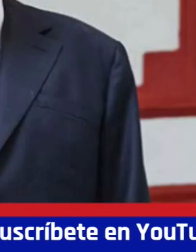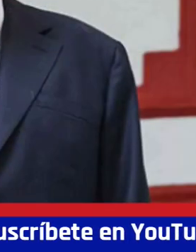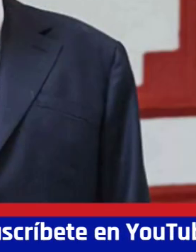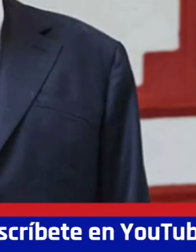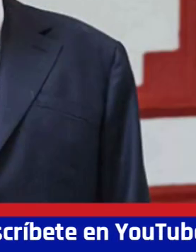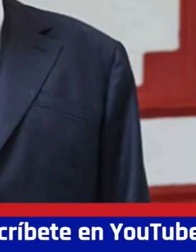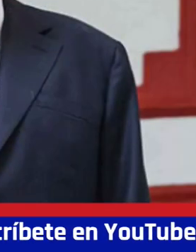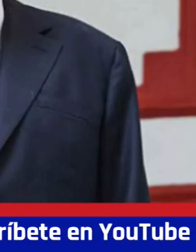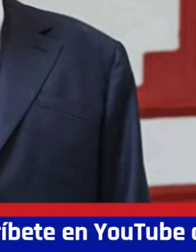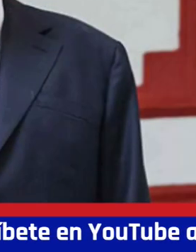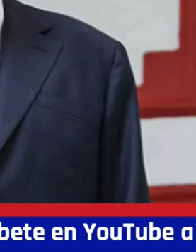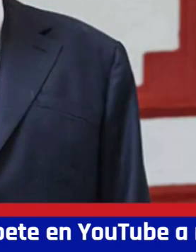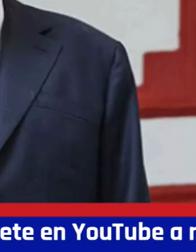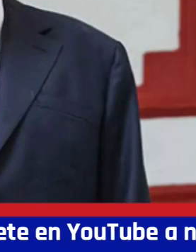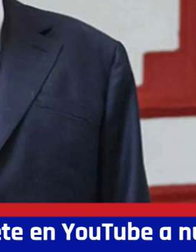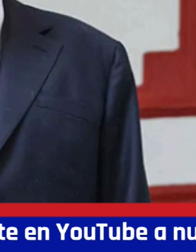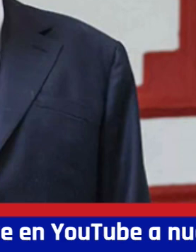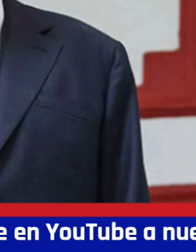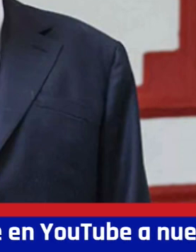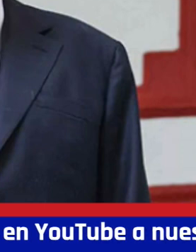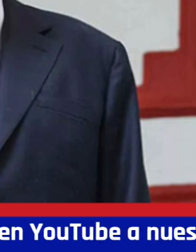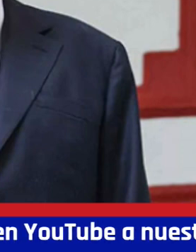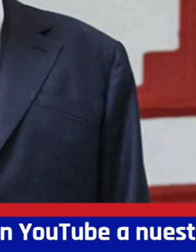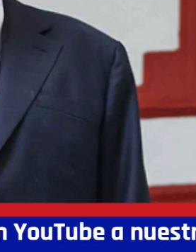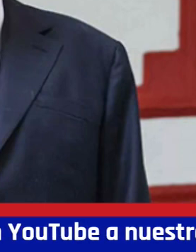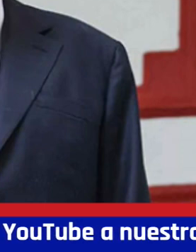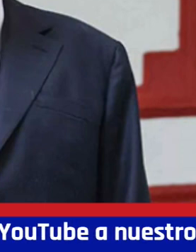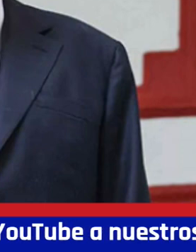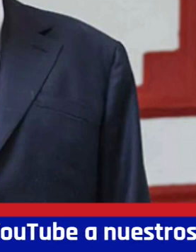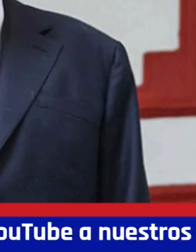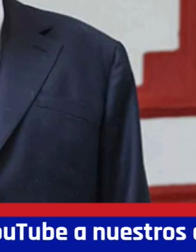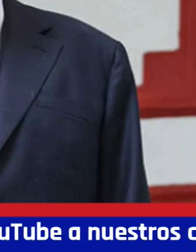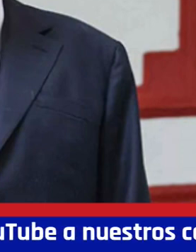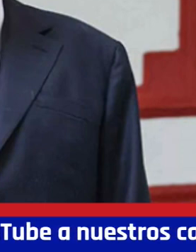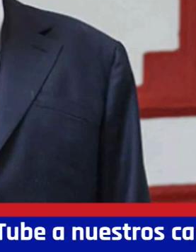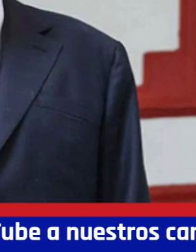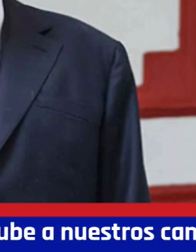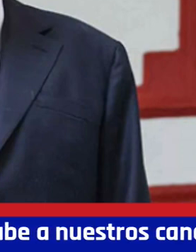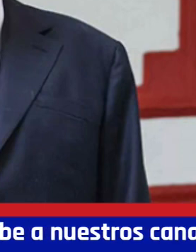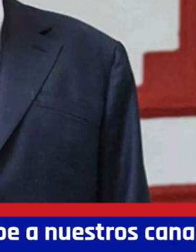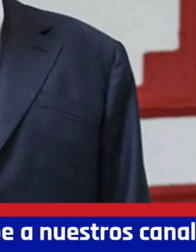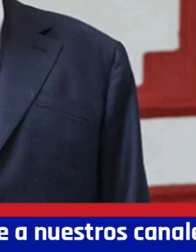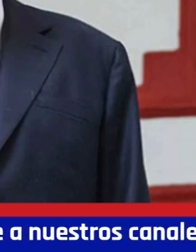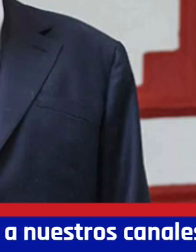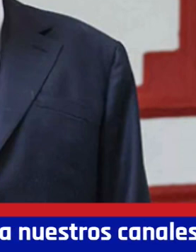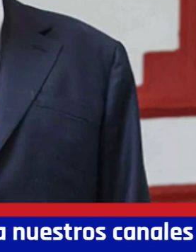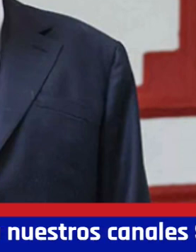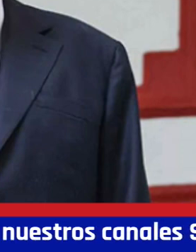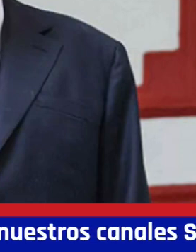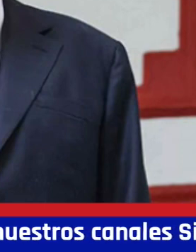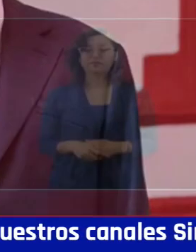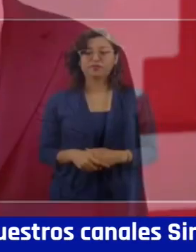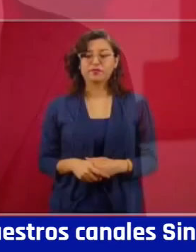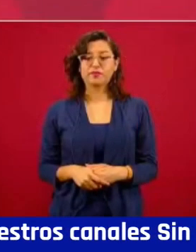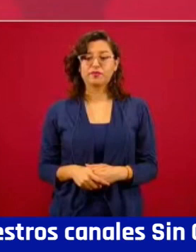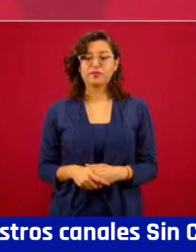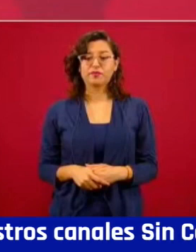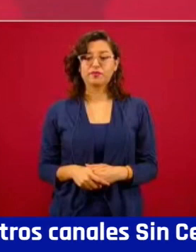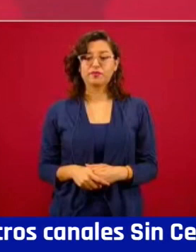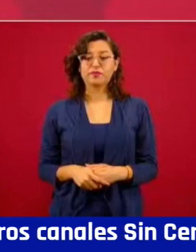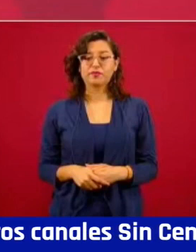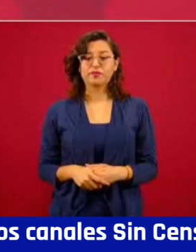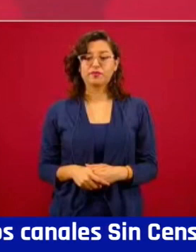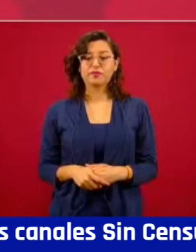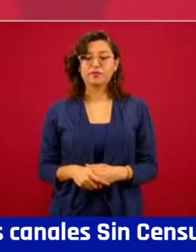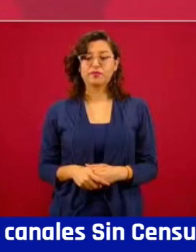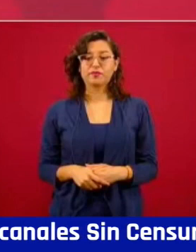tranza, de gente que movía la justicia para atacar a los pendejos en los tiempos, no cambió, y el paradigma no se invirtió en la